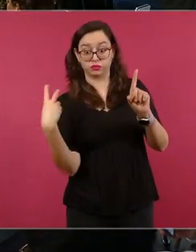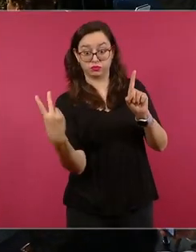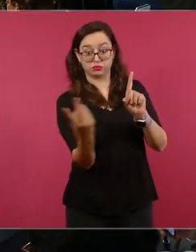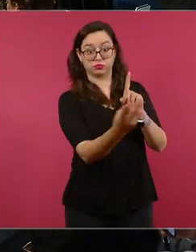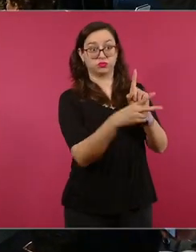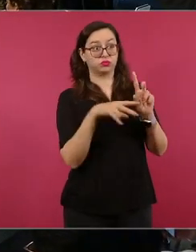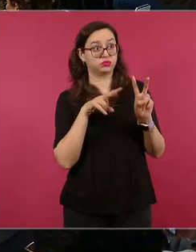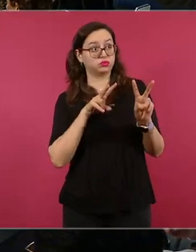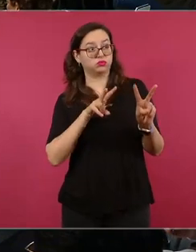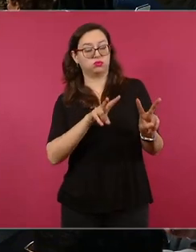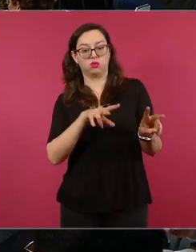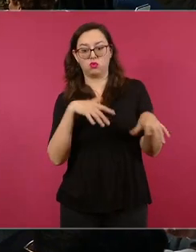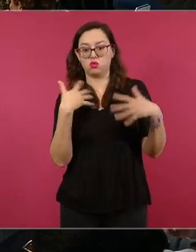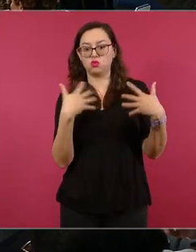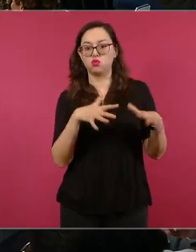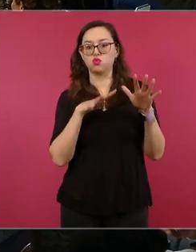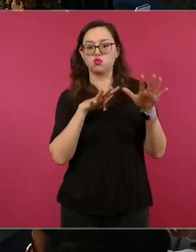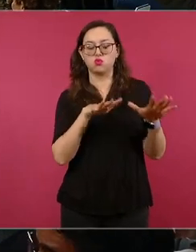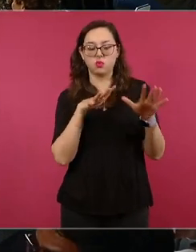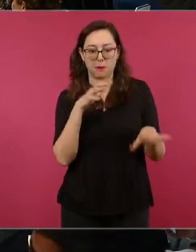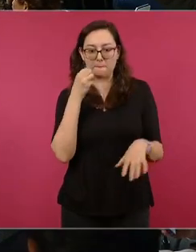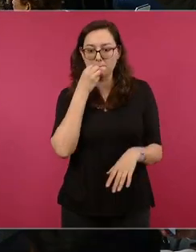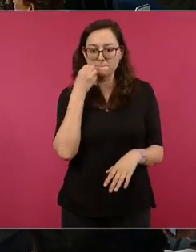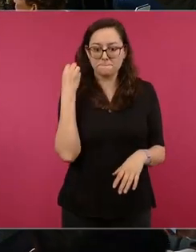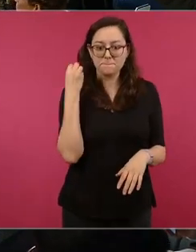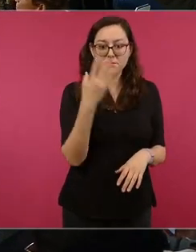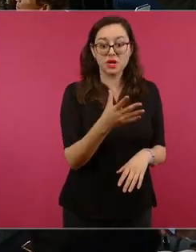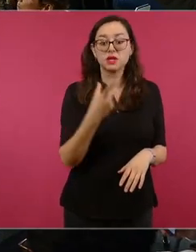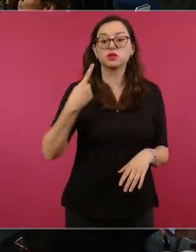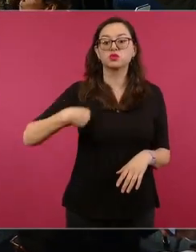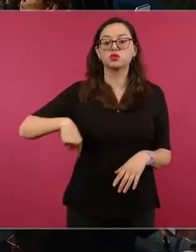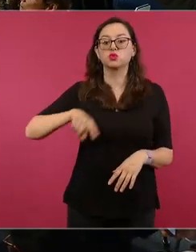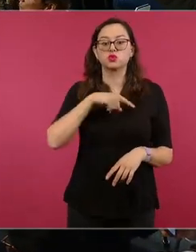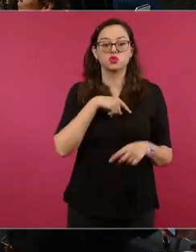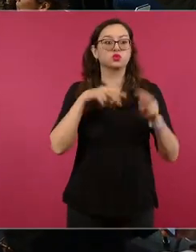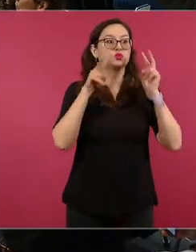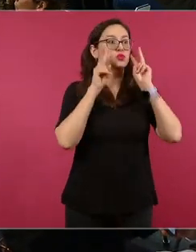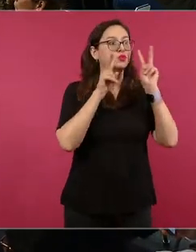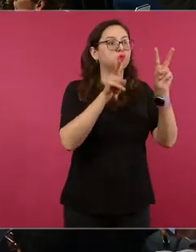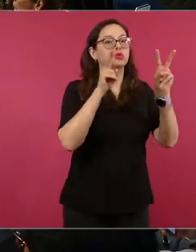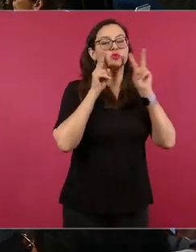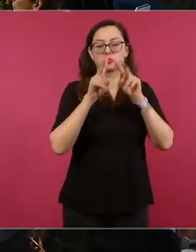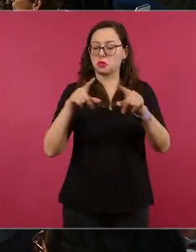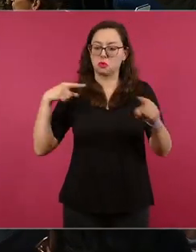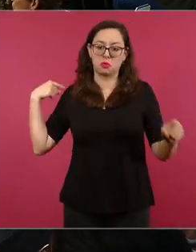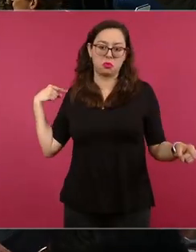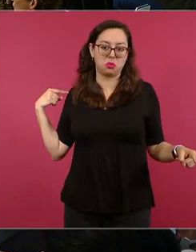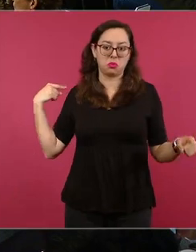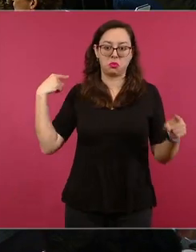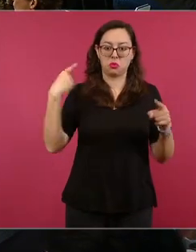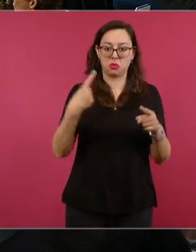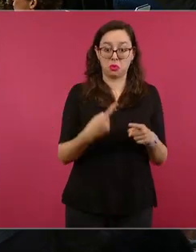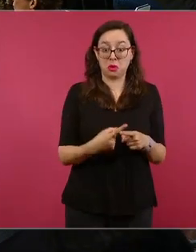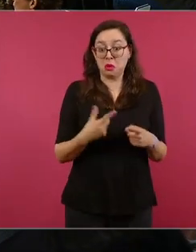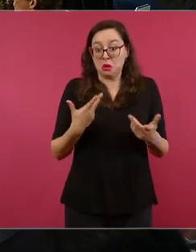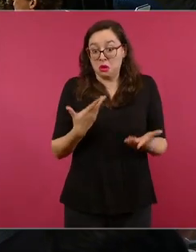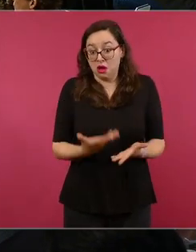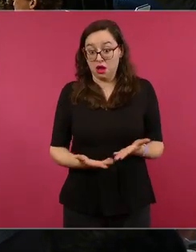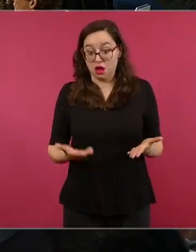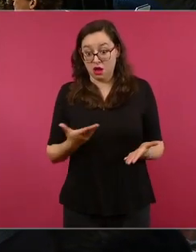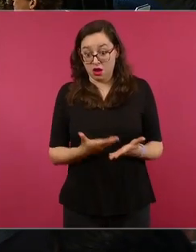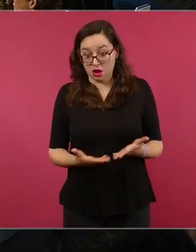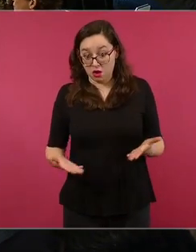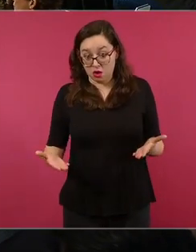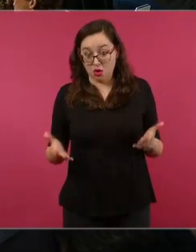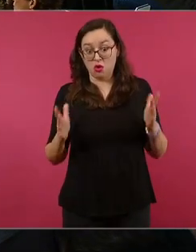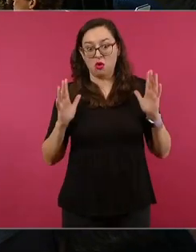generaciones los hemos contemplado en infinidad de regiones, ciudades, complejos culturales, plazas, etcétera. Hasta ahora no he sabido que alguien haya